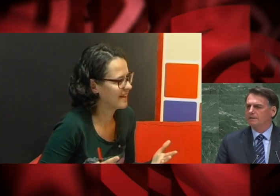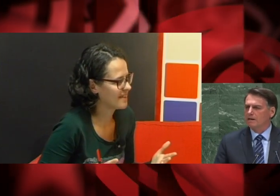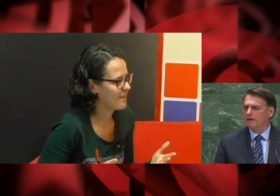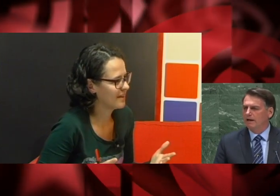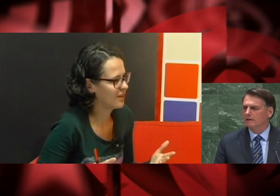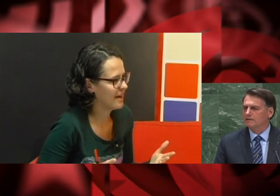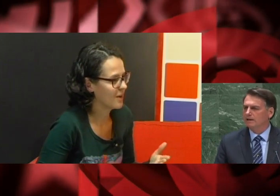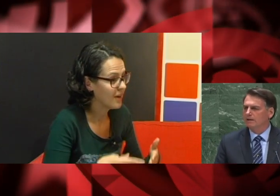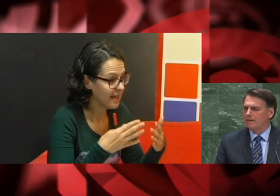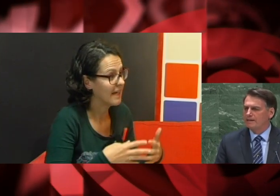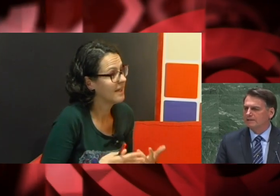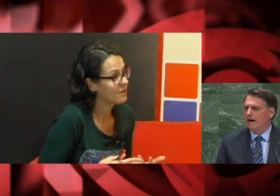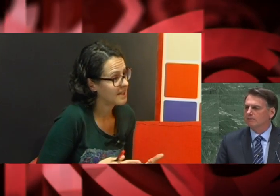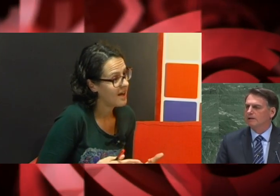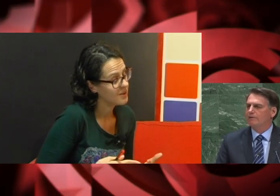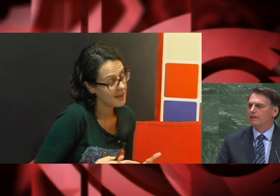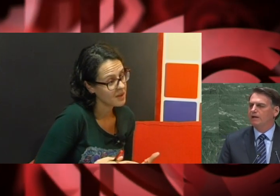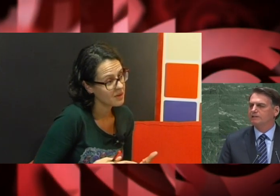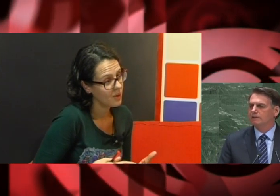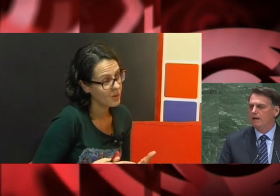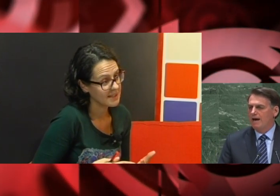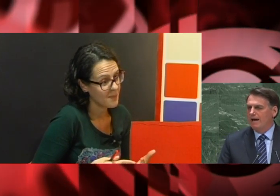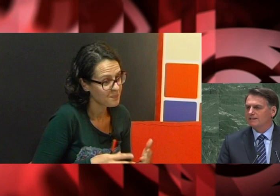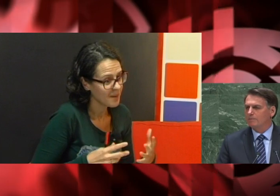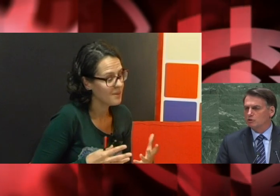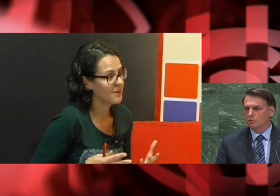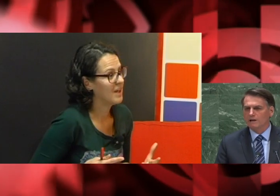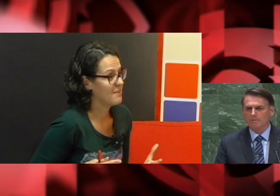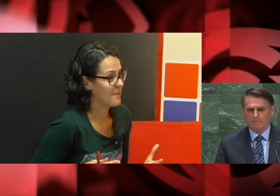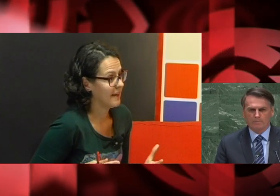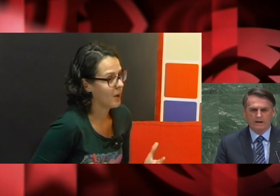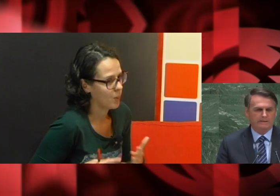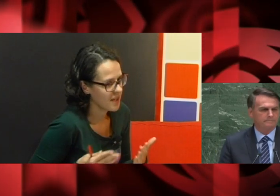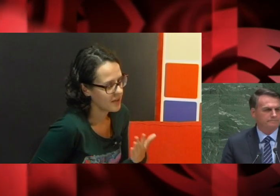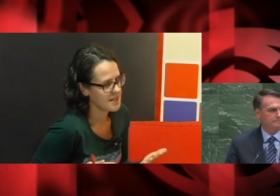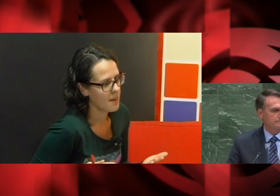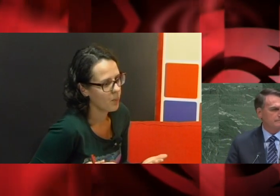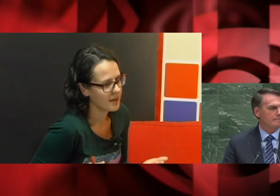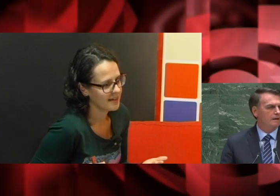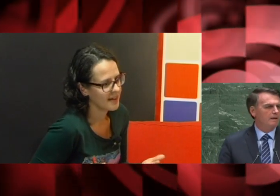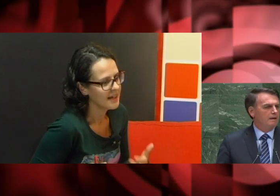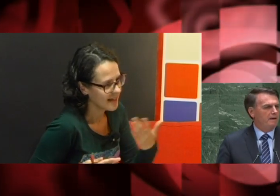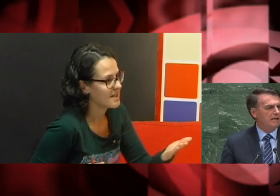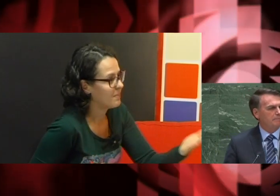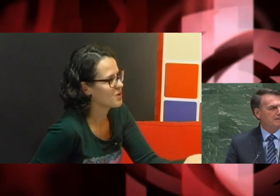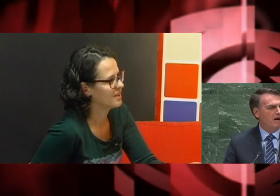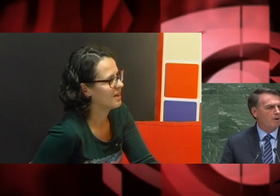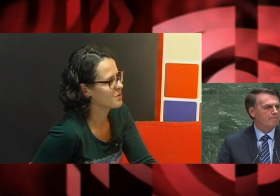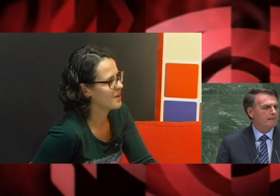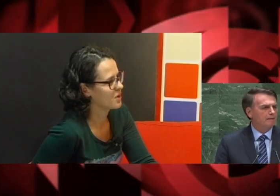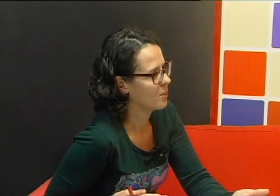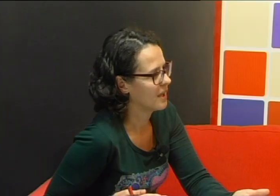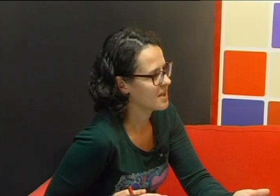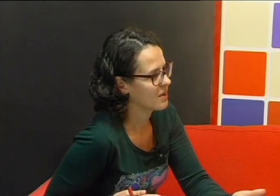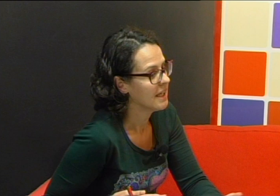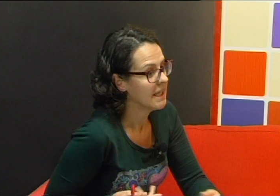la estrategia que estaba planteando el enemigo y aquí lo está lo está viendo lo está viviendo de la misma manera con una diferencia muy grande que es el peso que tienen